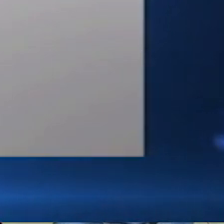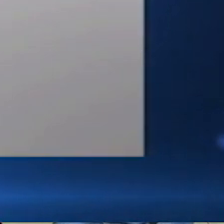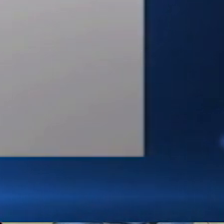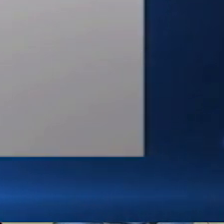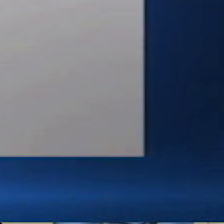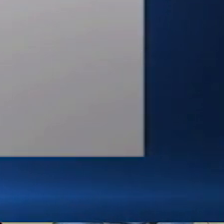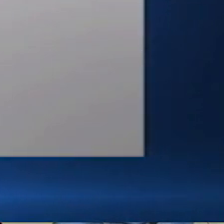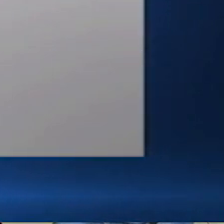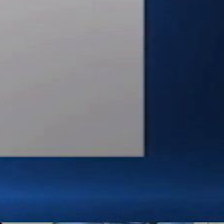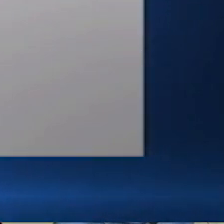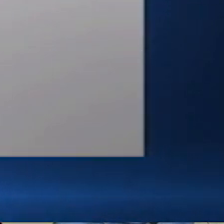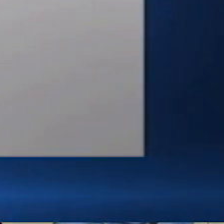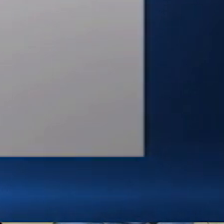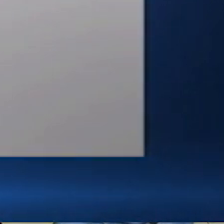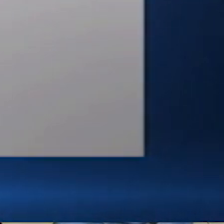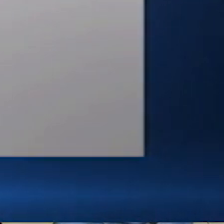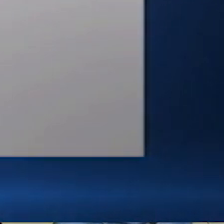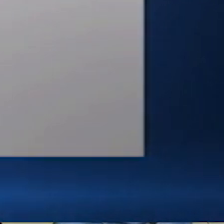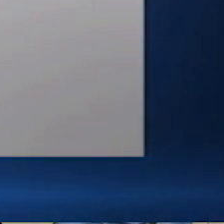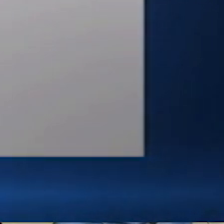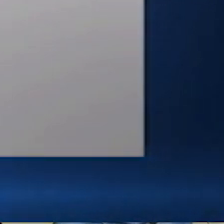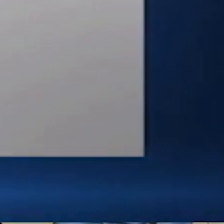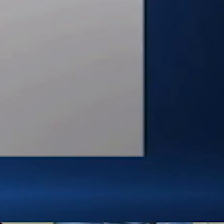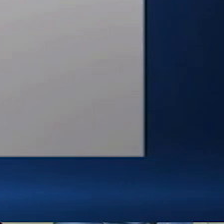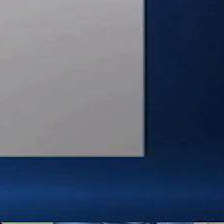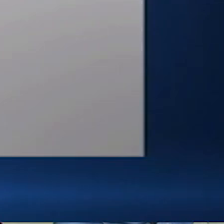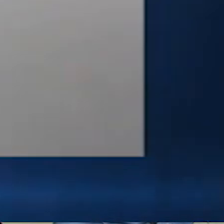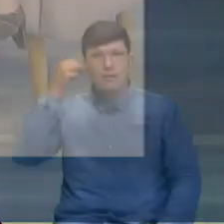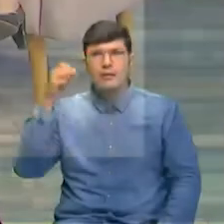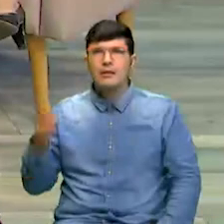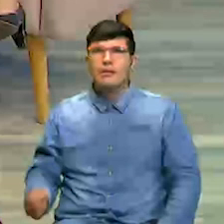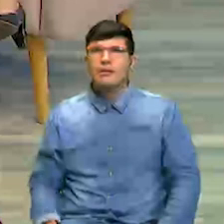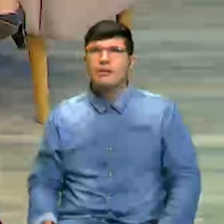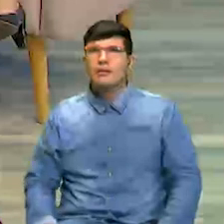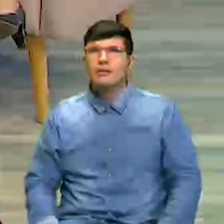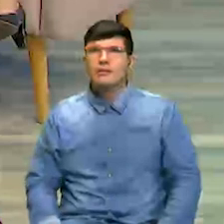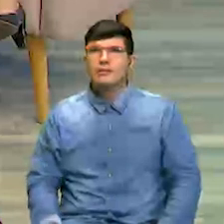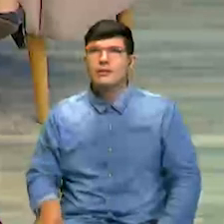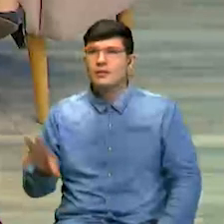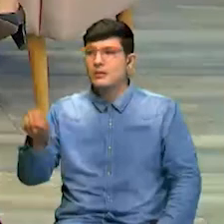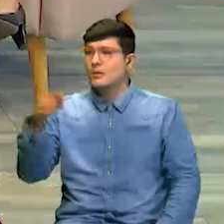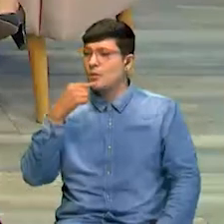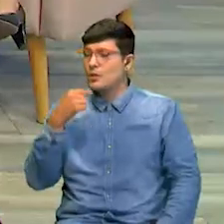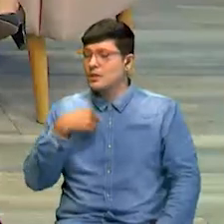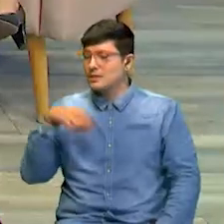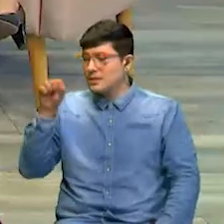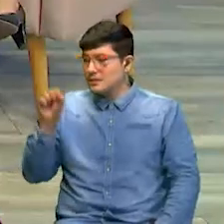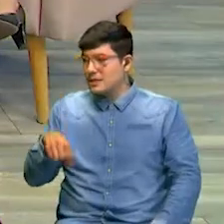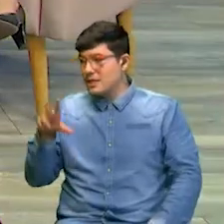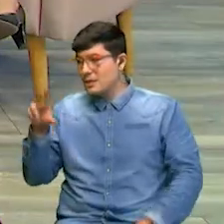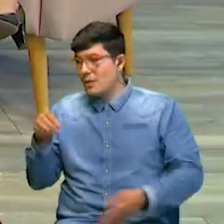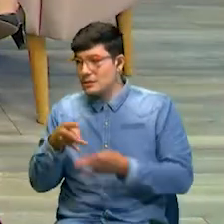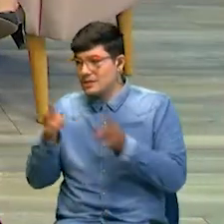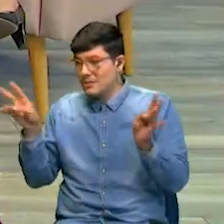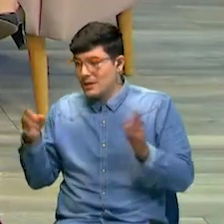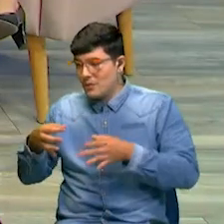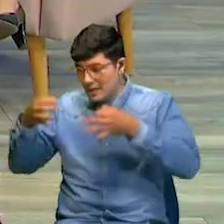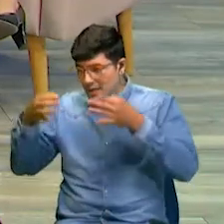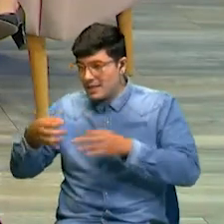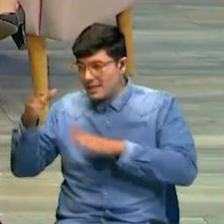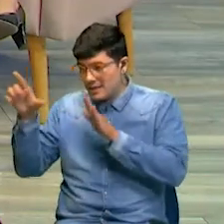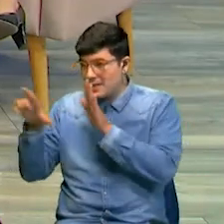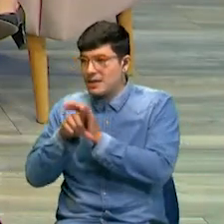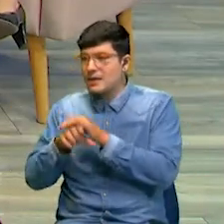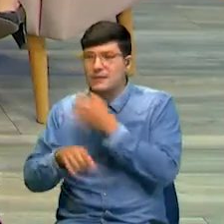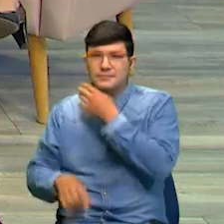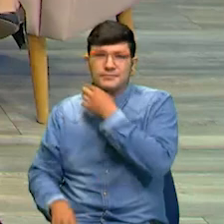separación. Muchas gracias. No nos dice si se separó legalmente. Entonces, no hay claridad, se casó por la iglesia. Claro, ¿no? Porque